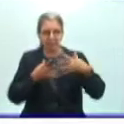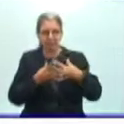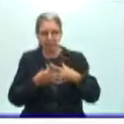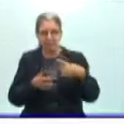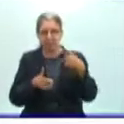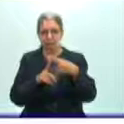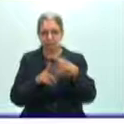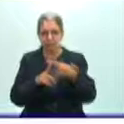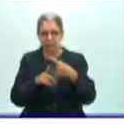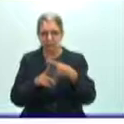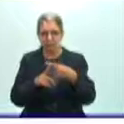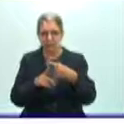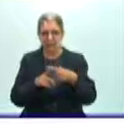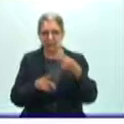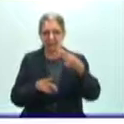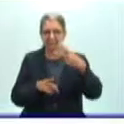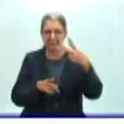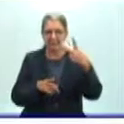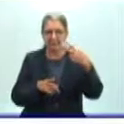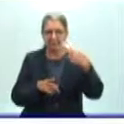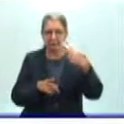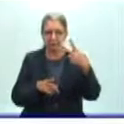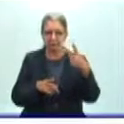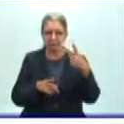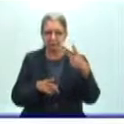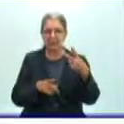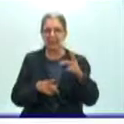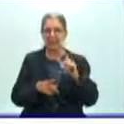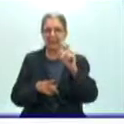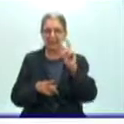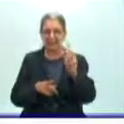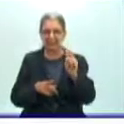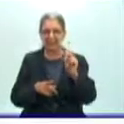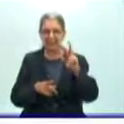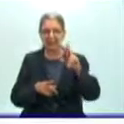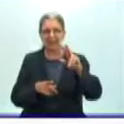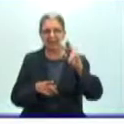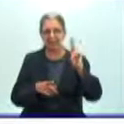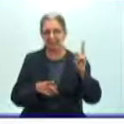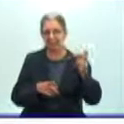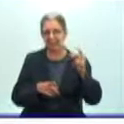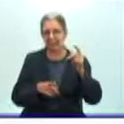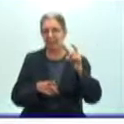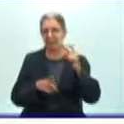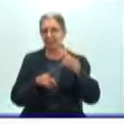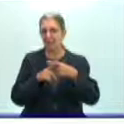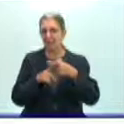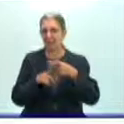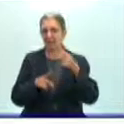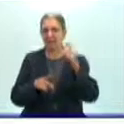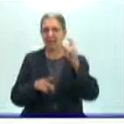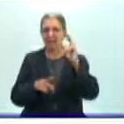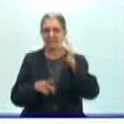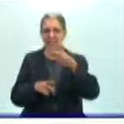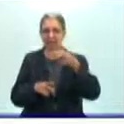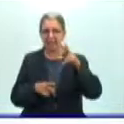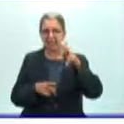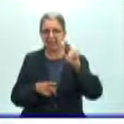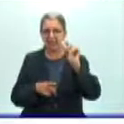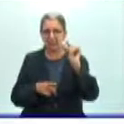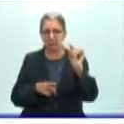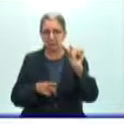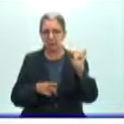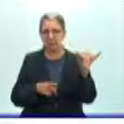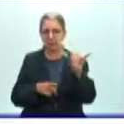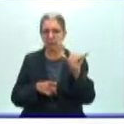suma de las amplitudes del ángulo TRP y PRQ, que va a ser igual al ángulo de 90